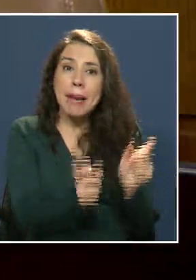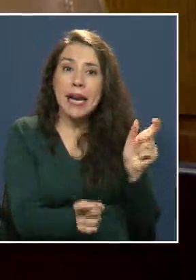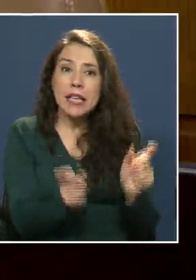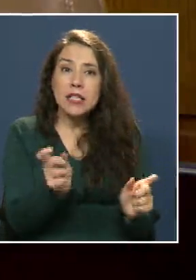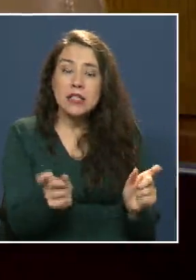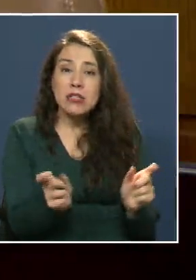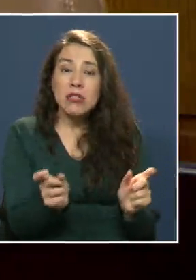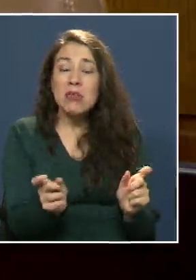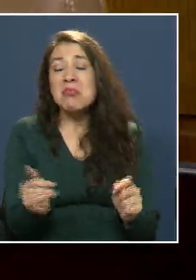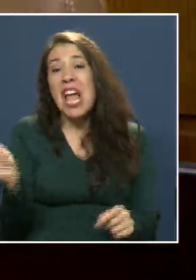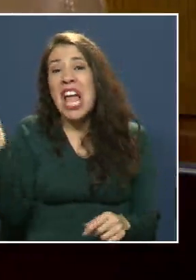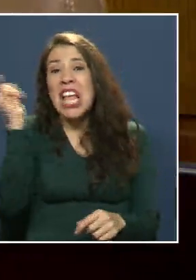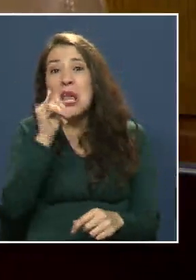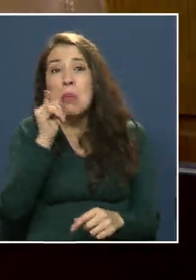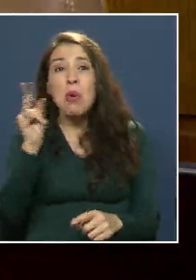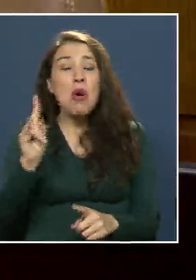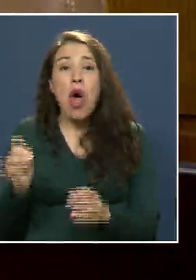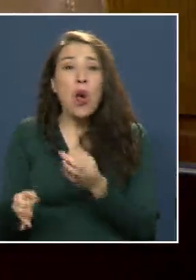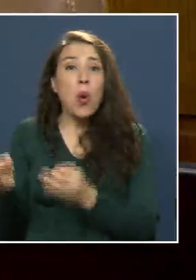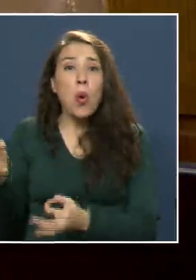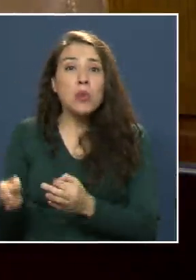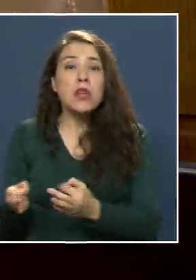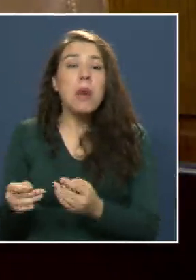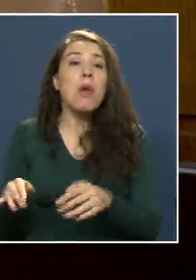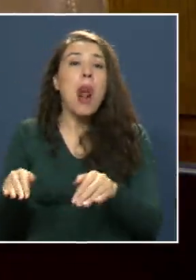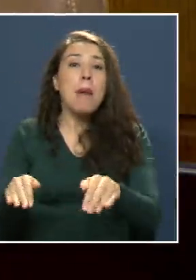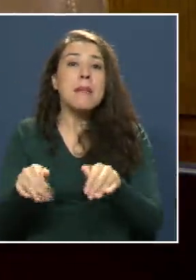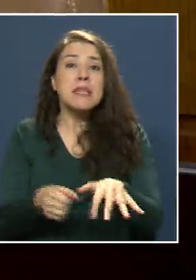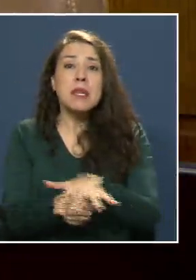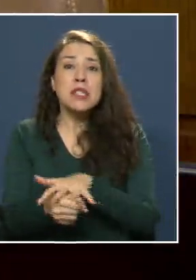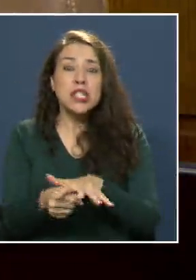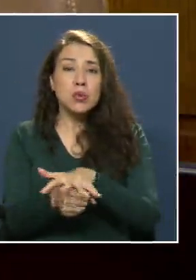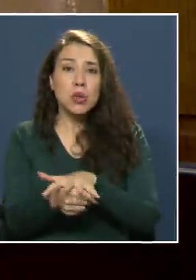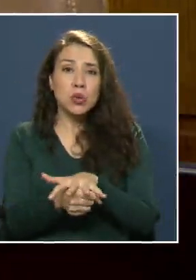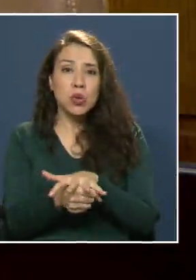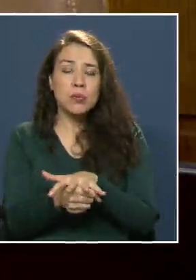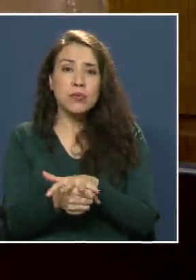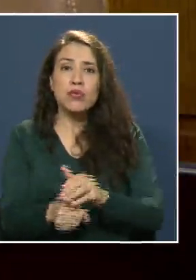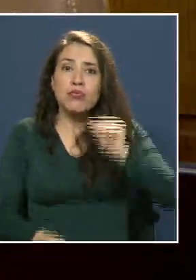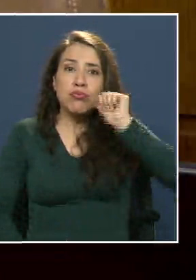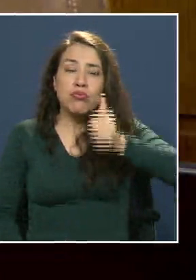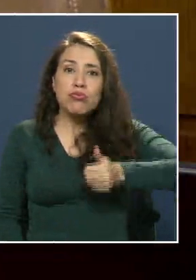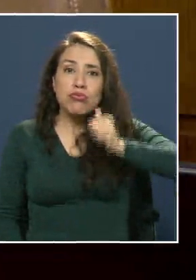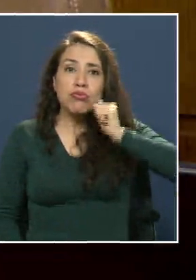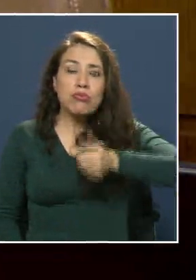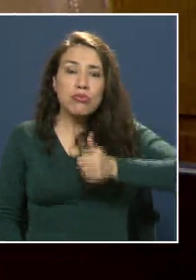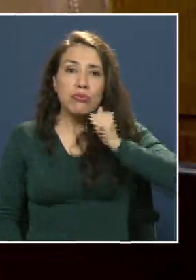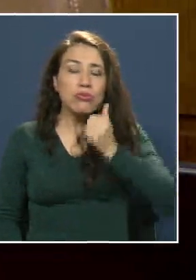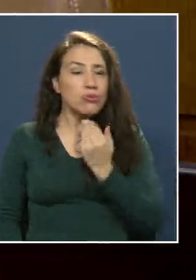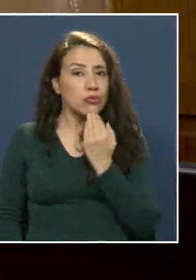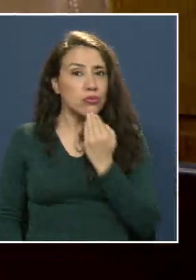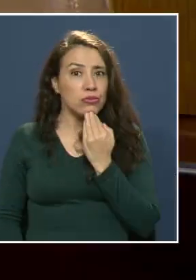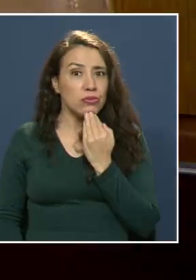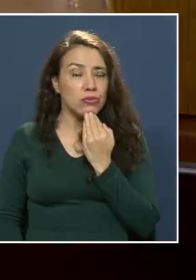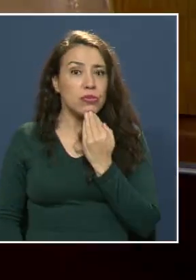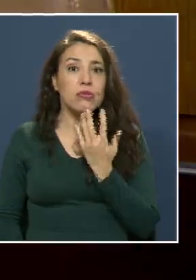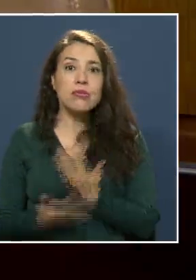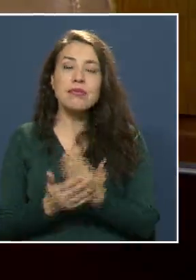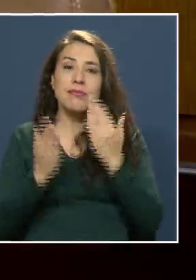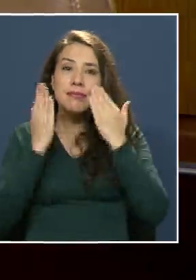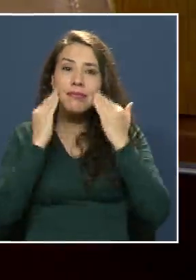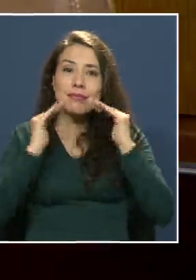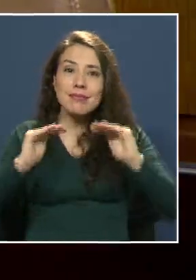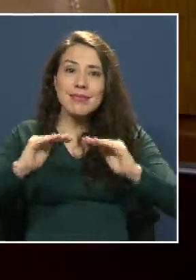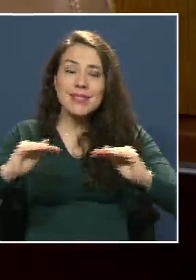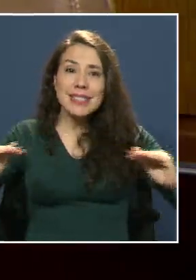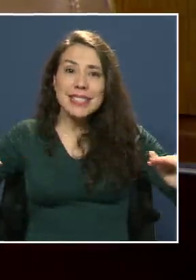que quedan en impunidad por situaciones como esta. Que todos los días incluso hay niños y niñas